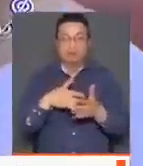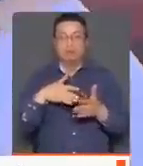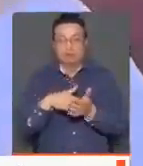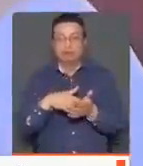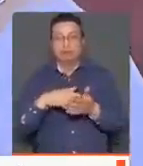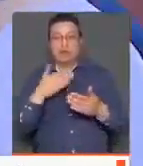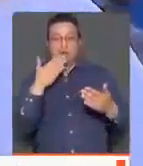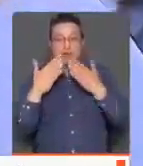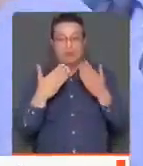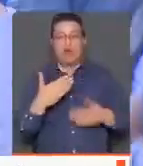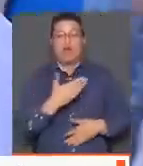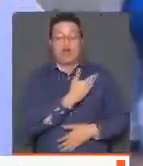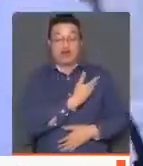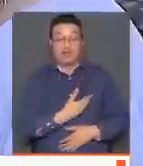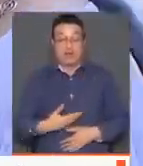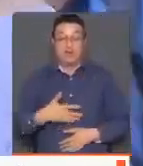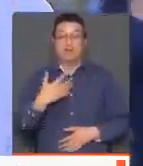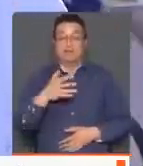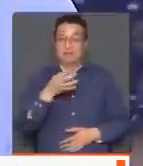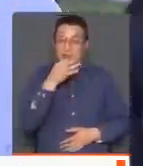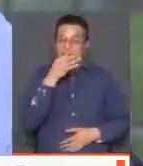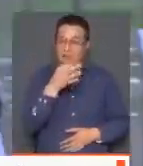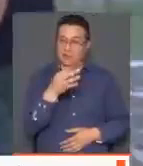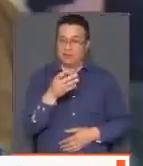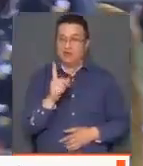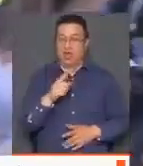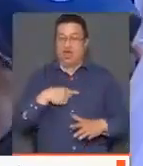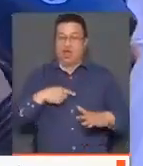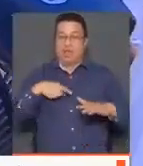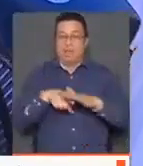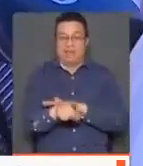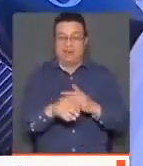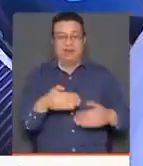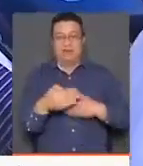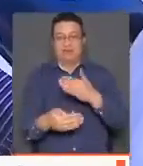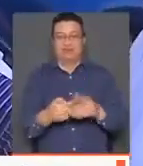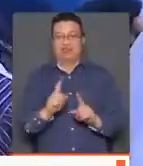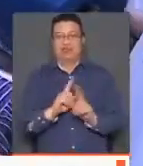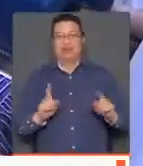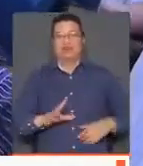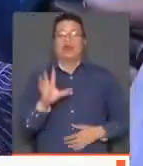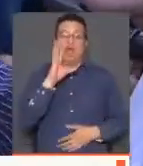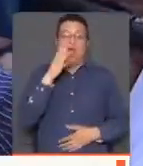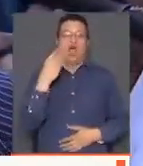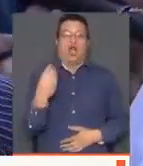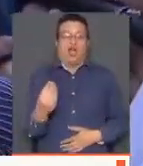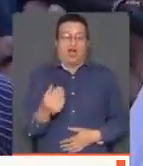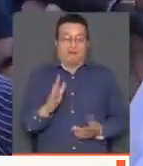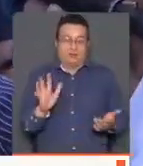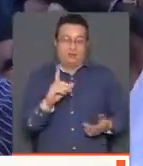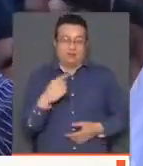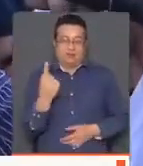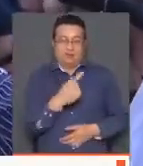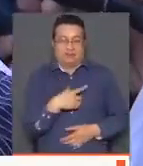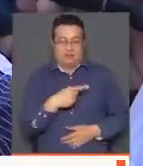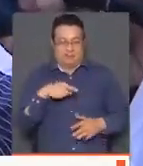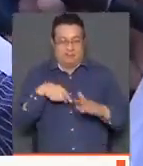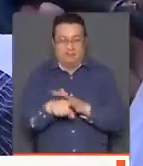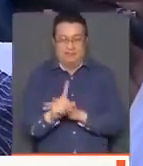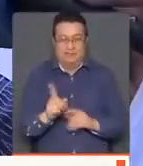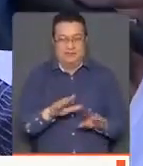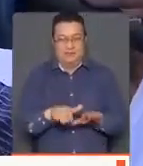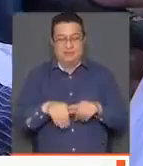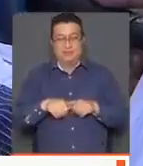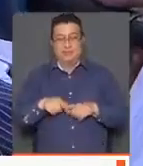el gobierno anticipa que no intervendrá en el proceso. Por supuesto, descartamos absolutamente intervenir porque son las